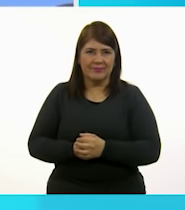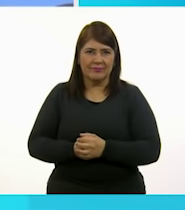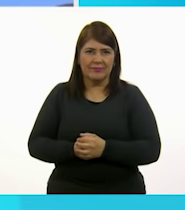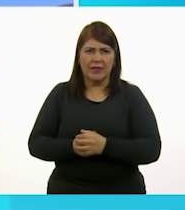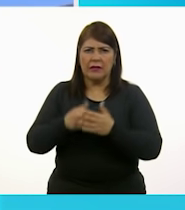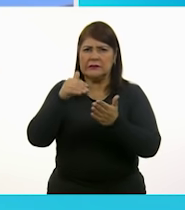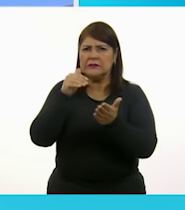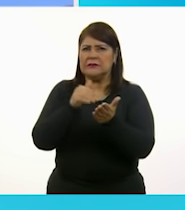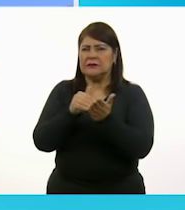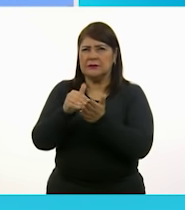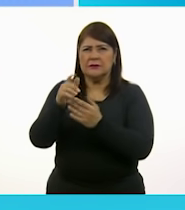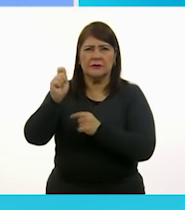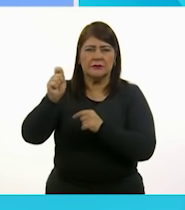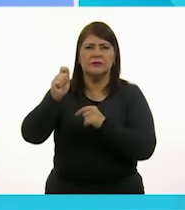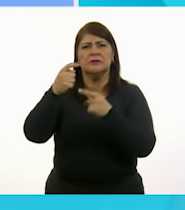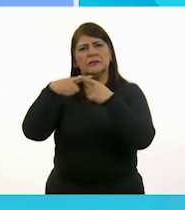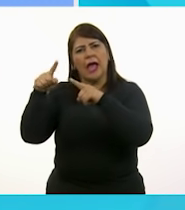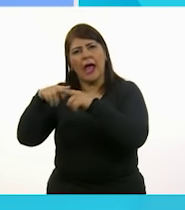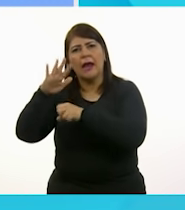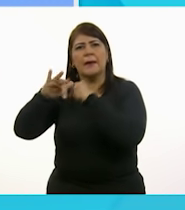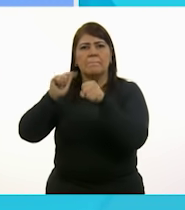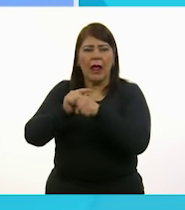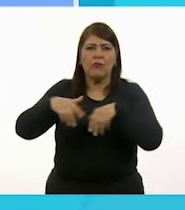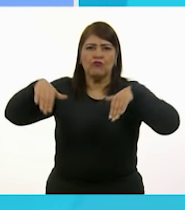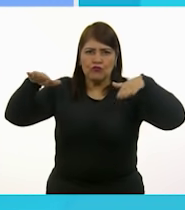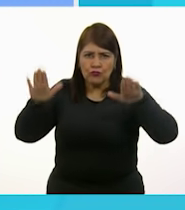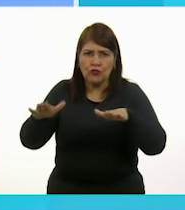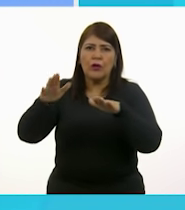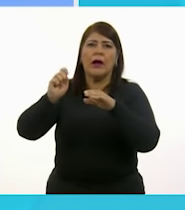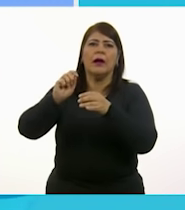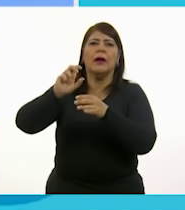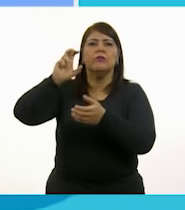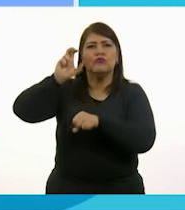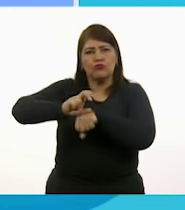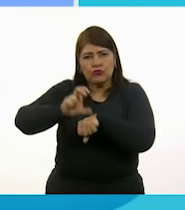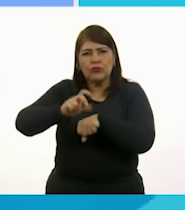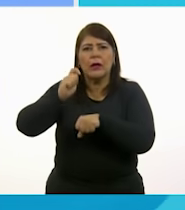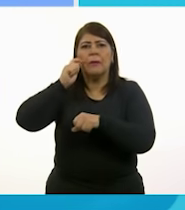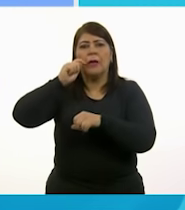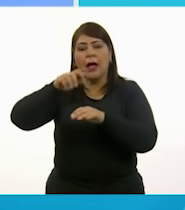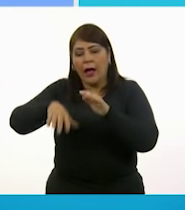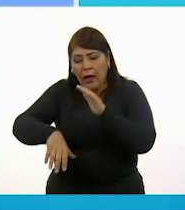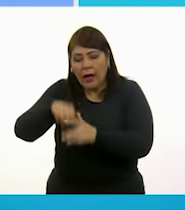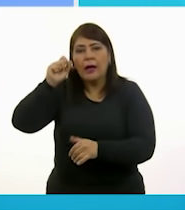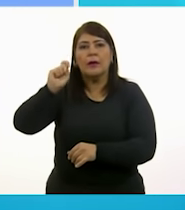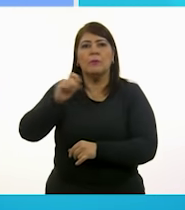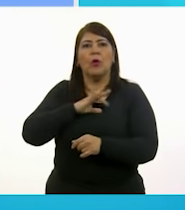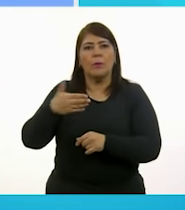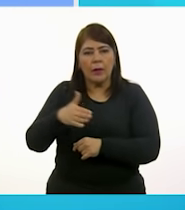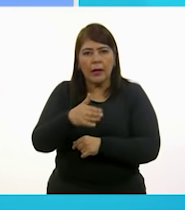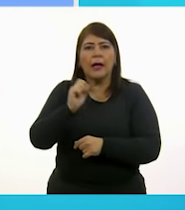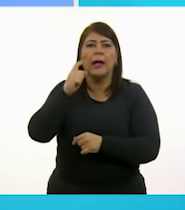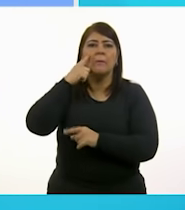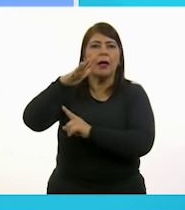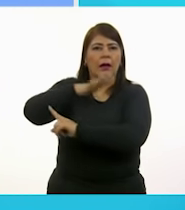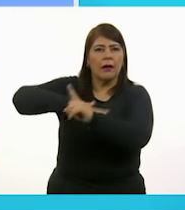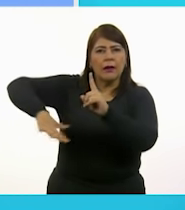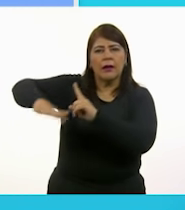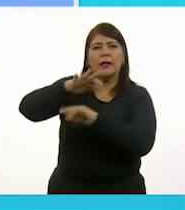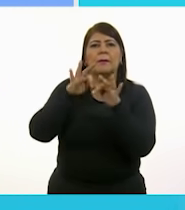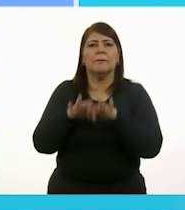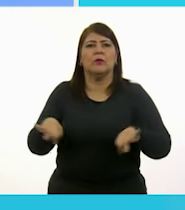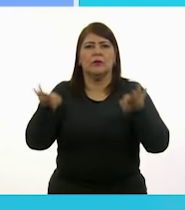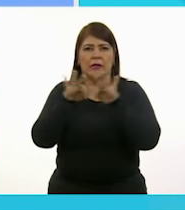Centenares de especies vuelan, anidan, migran, pescan y son parte fundamental del paisaje y de los